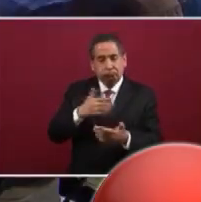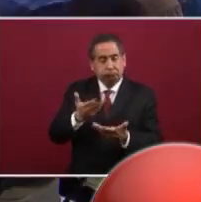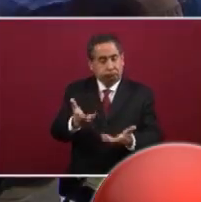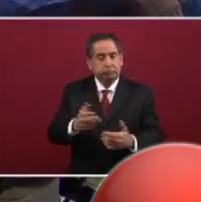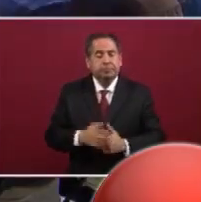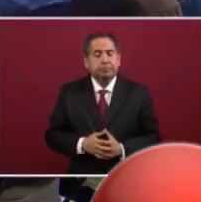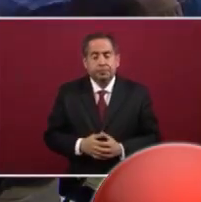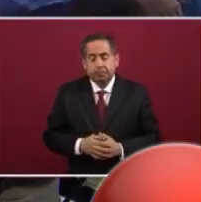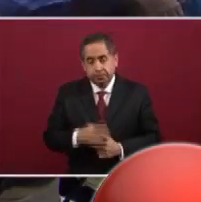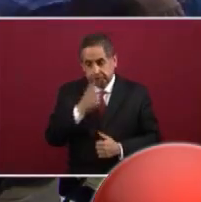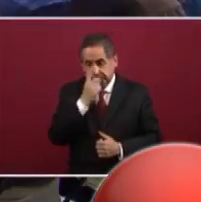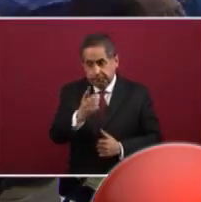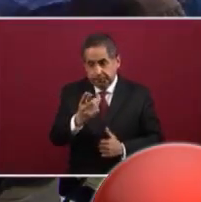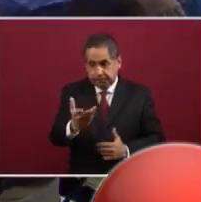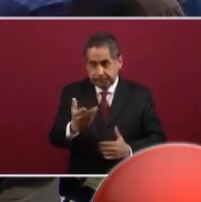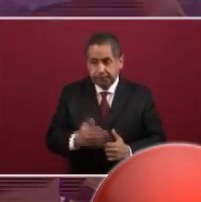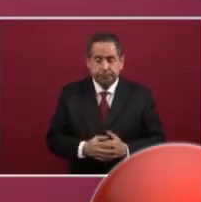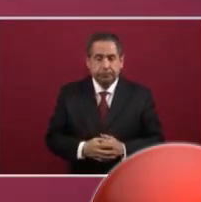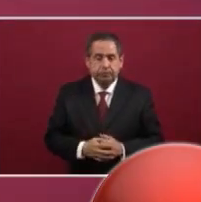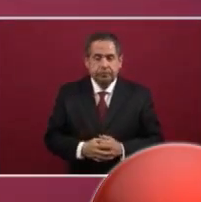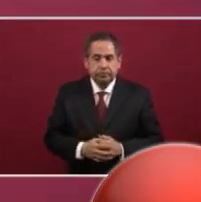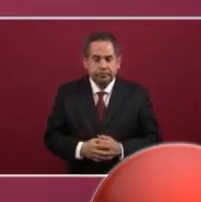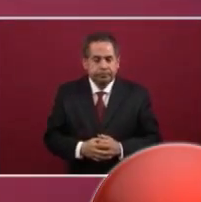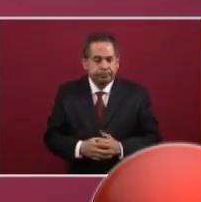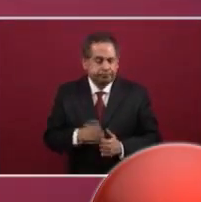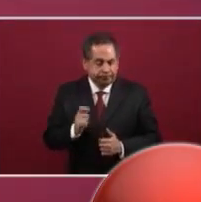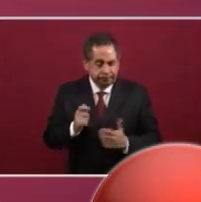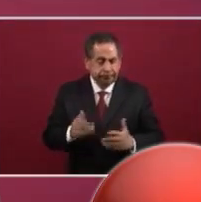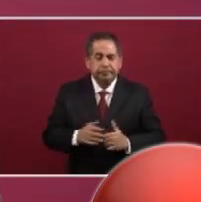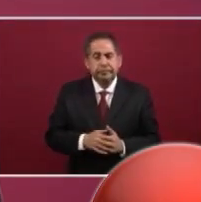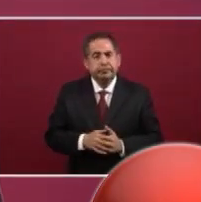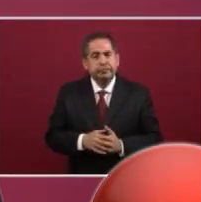Decirles que hace falta